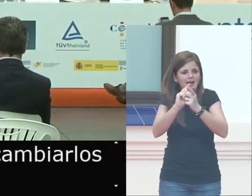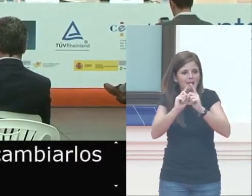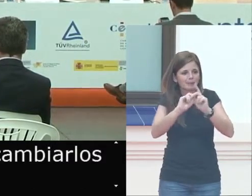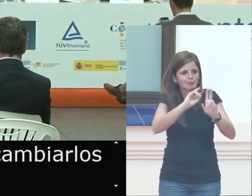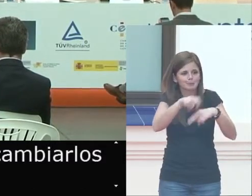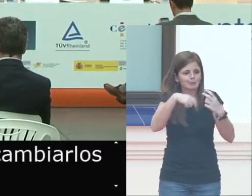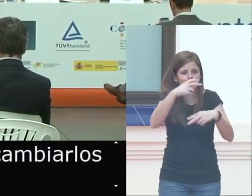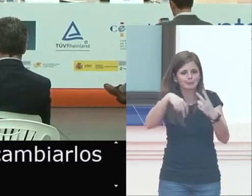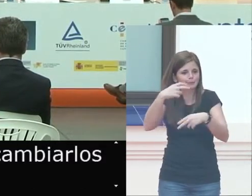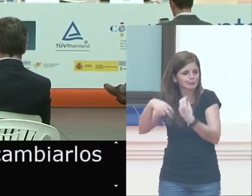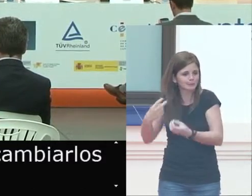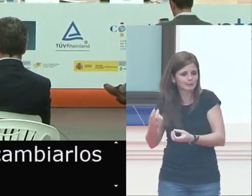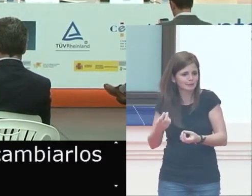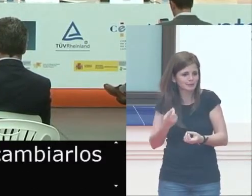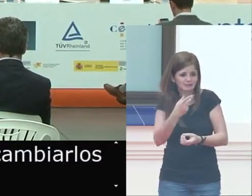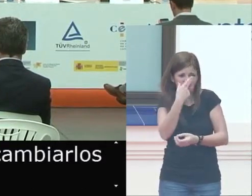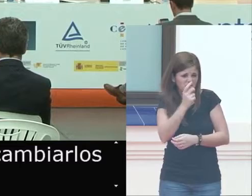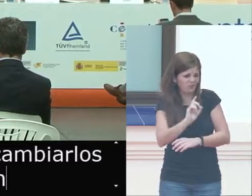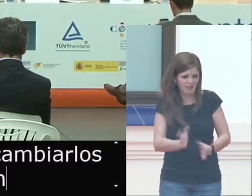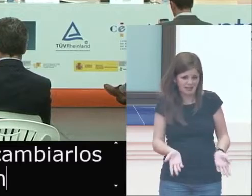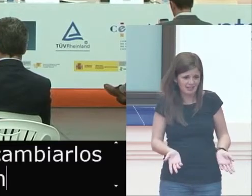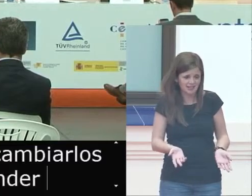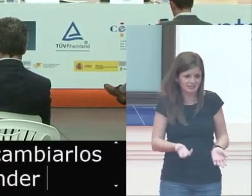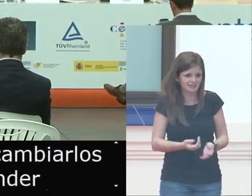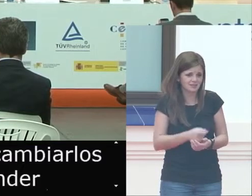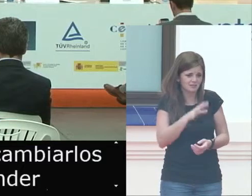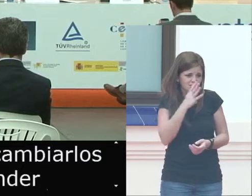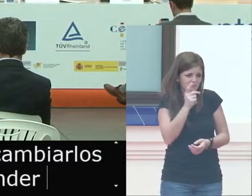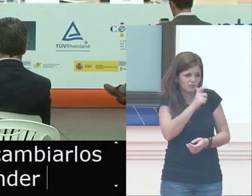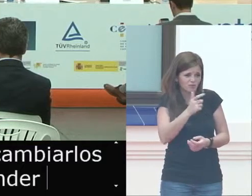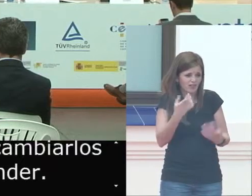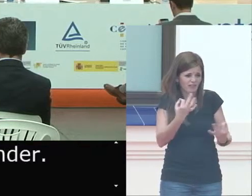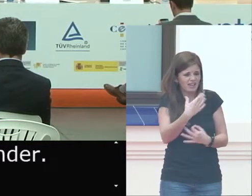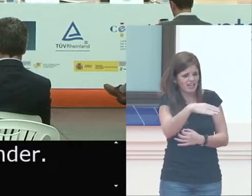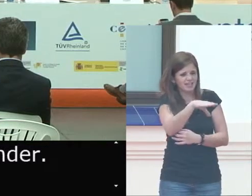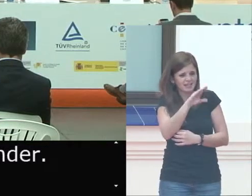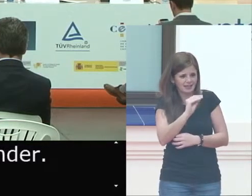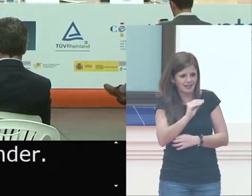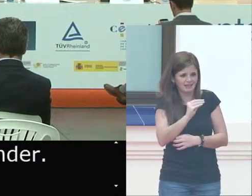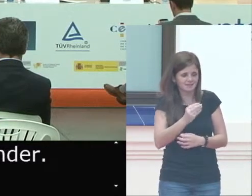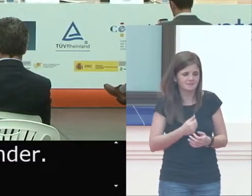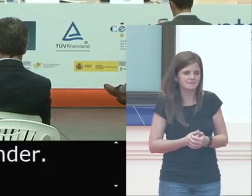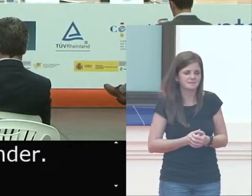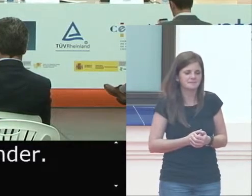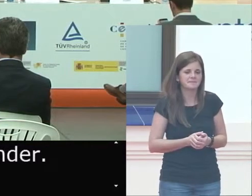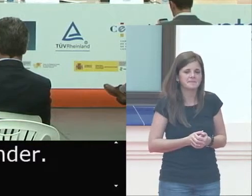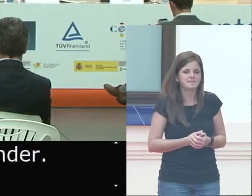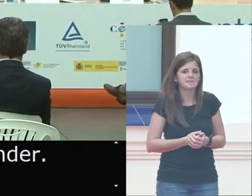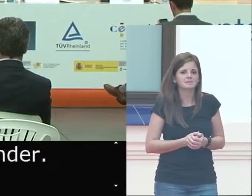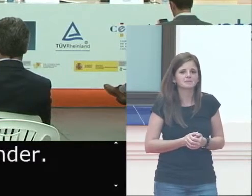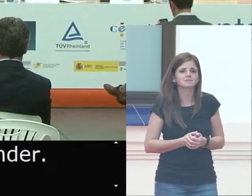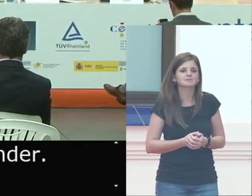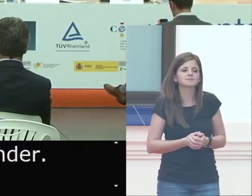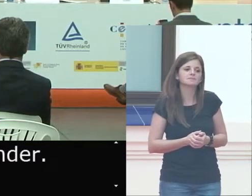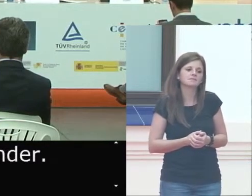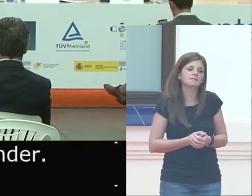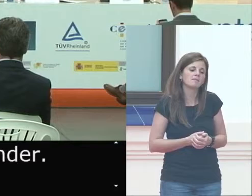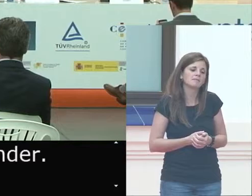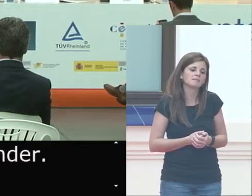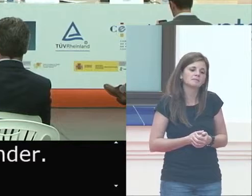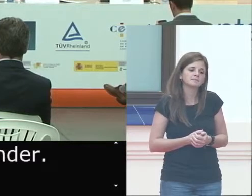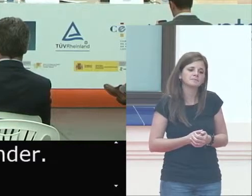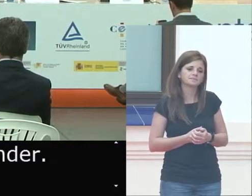gente tiene que entender. Un poco dentro de los dos son las normas, que son